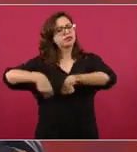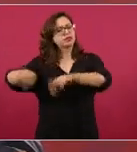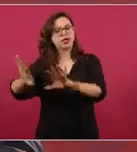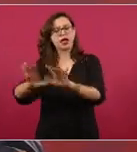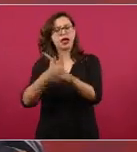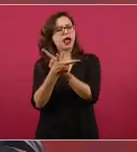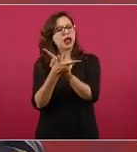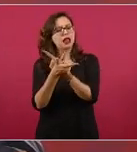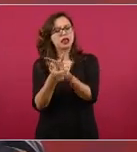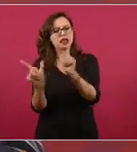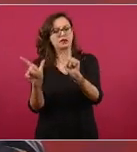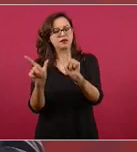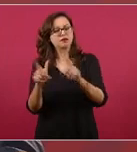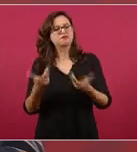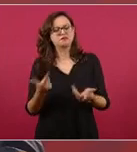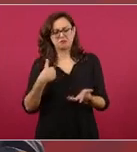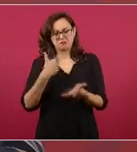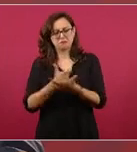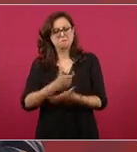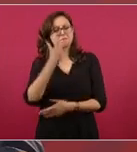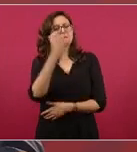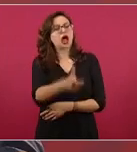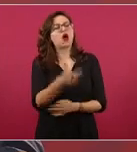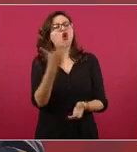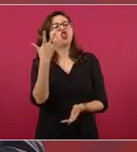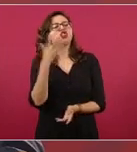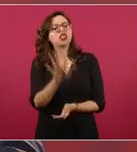grupo de militares 10 millones de pesos.